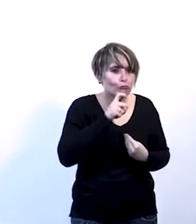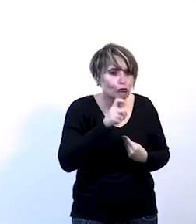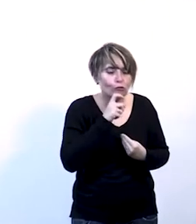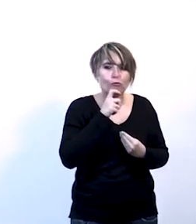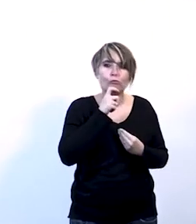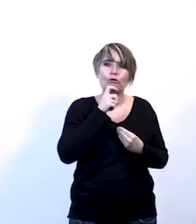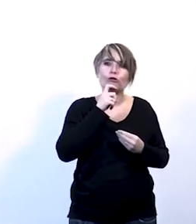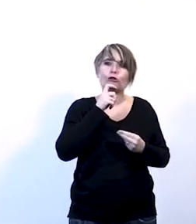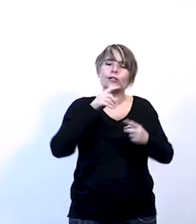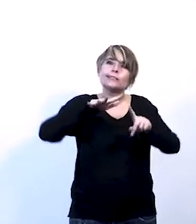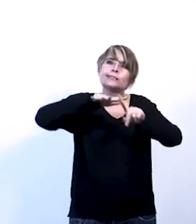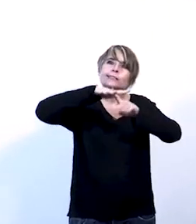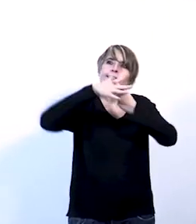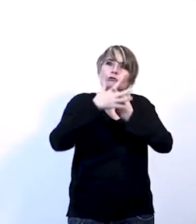manejan,